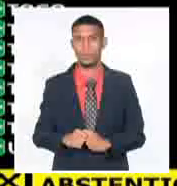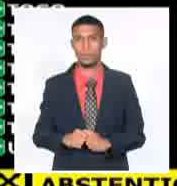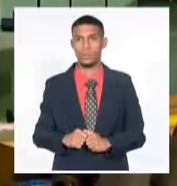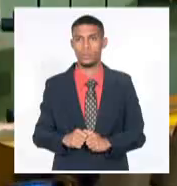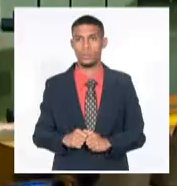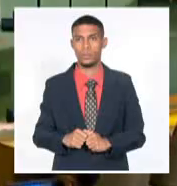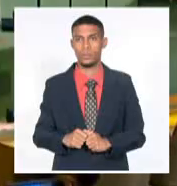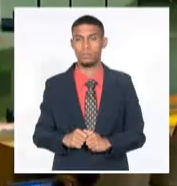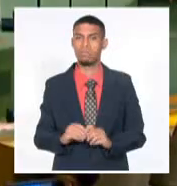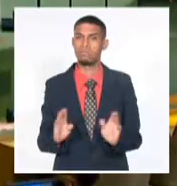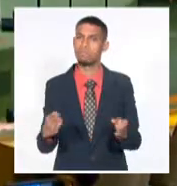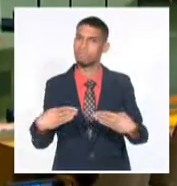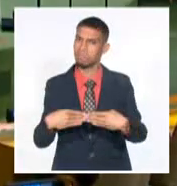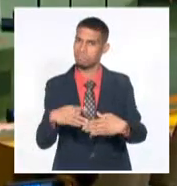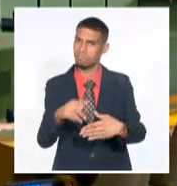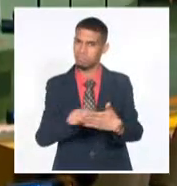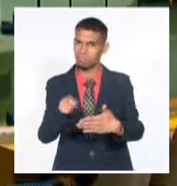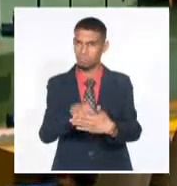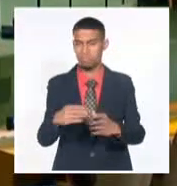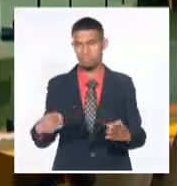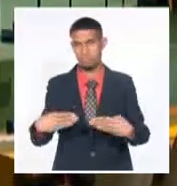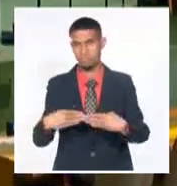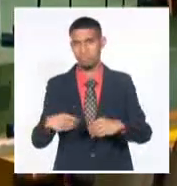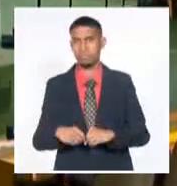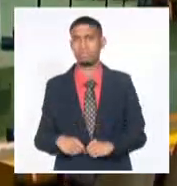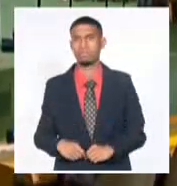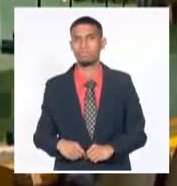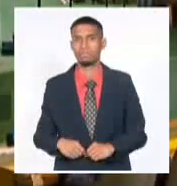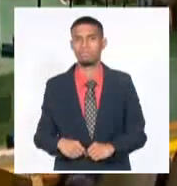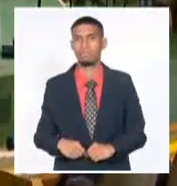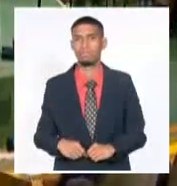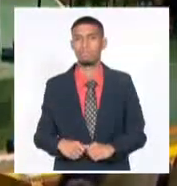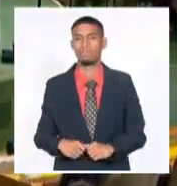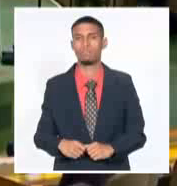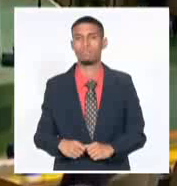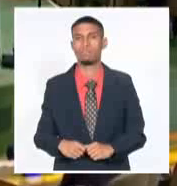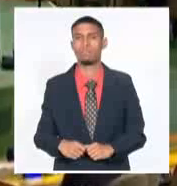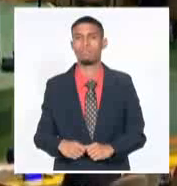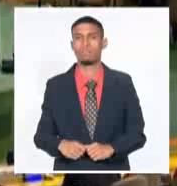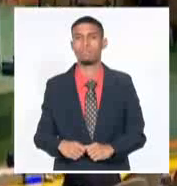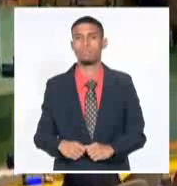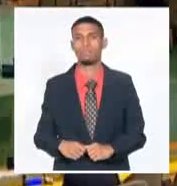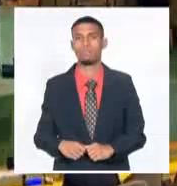Ha concluido la votación. Bloqueamos, por favor, la máquina.